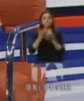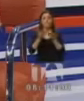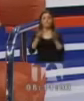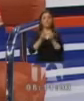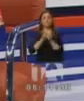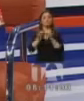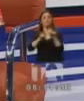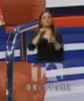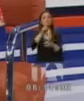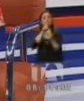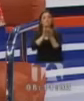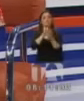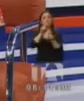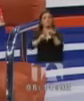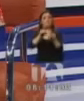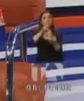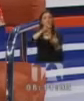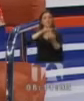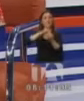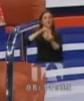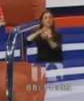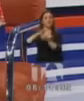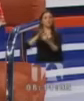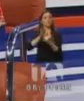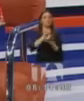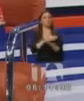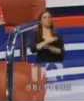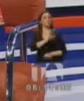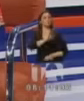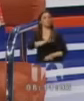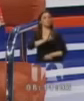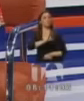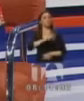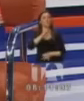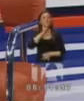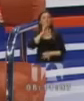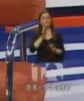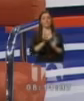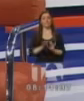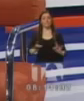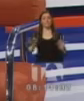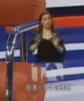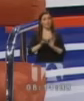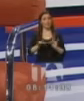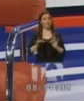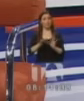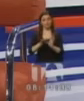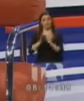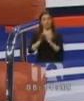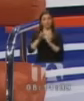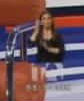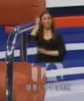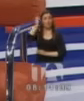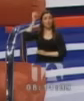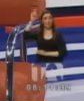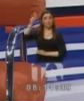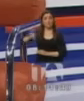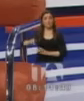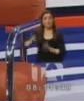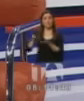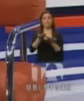Sí, son algunos de los mensajes y también veíamos a varios funcionarios del municipio que siempre nos escriben para aportar con su opinión